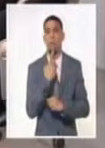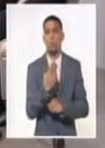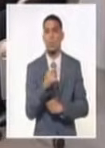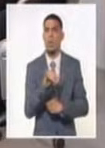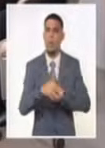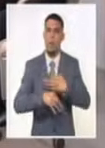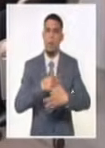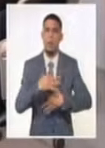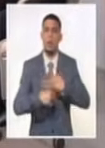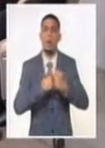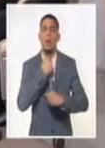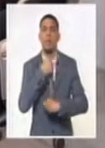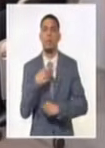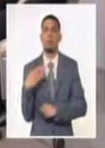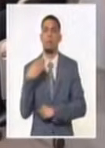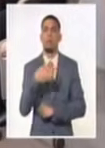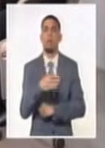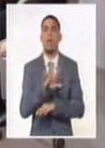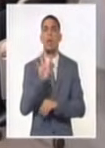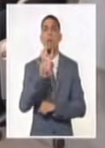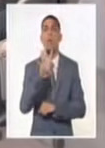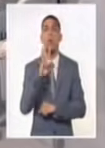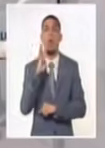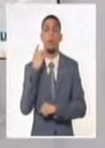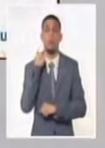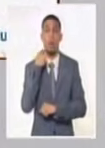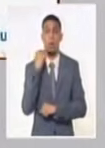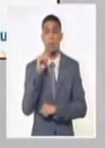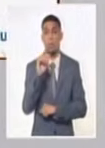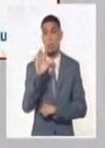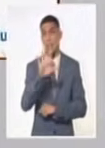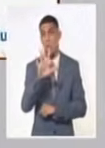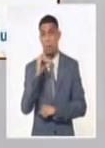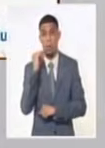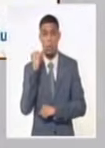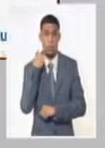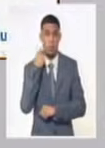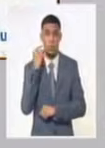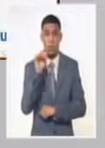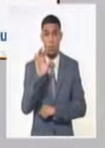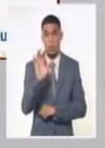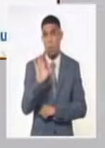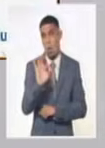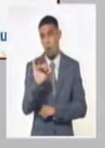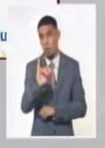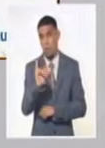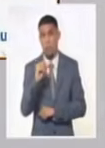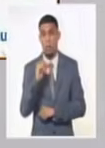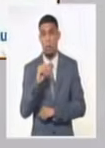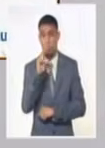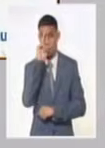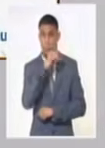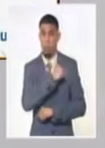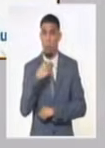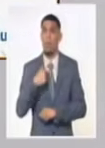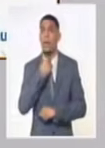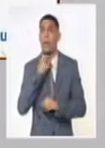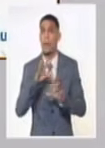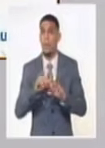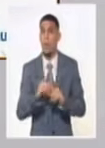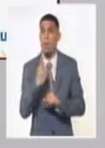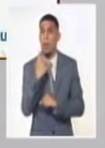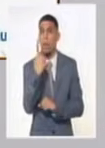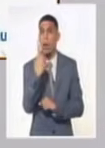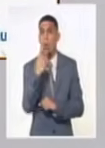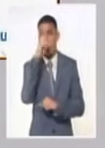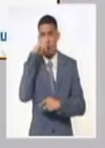usted ya está en cuarto año, o en quinto, o en sexto, en el caso de medicina, y lo que les resta es un examen o es una tesis,